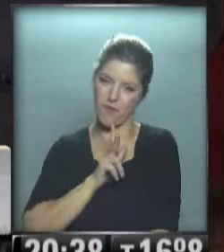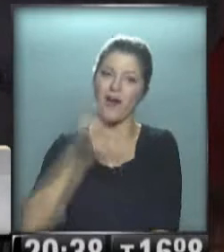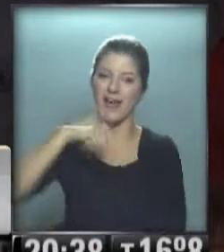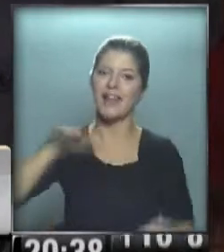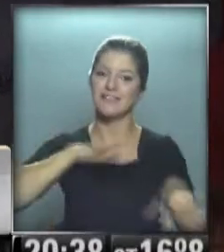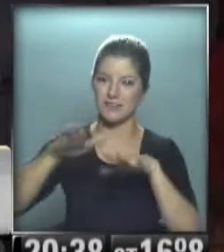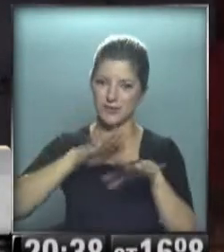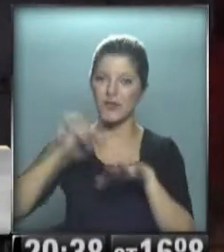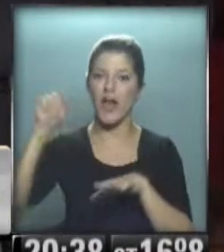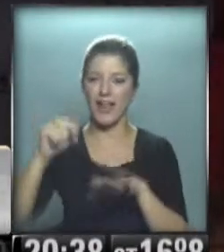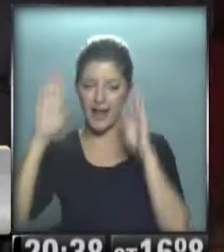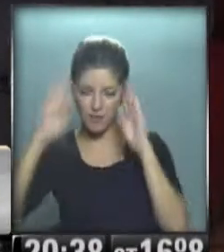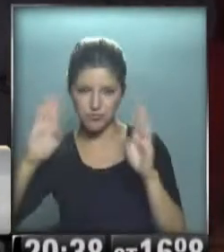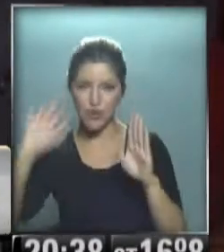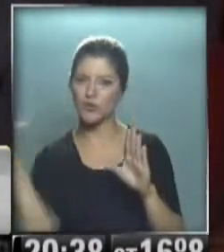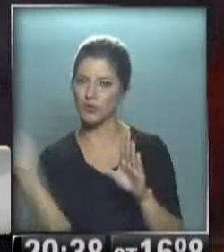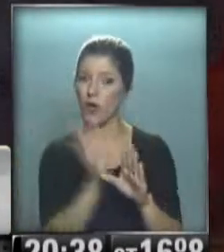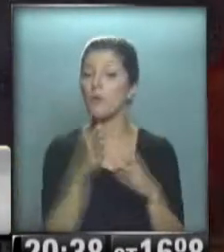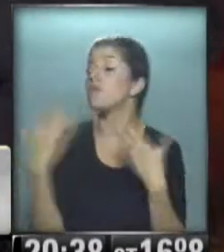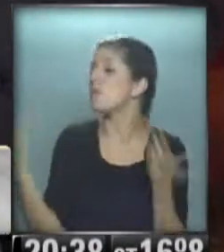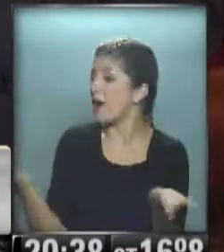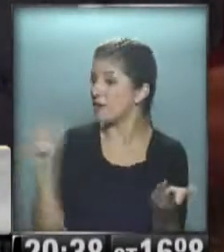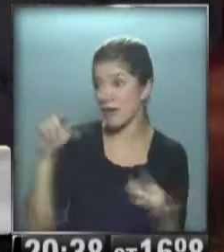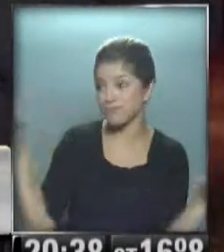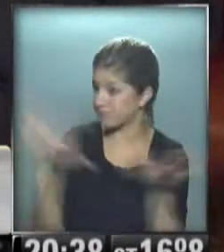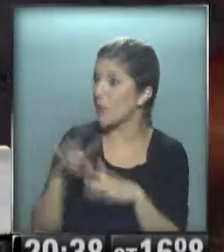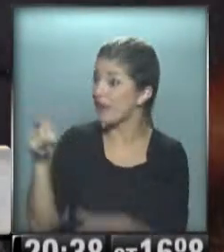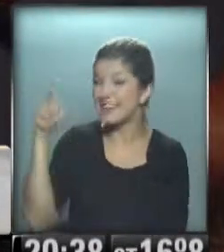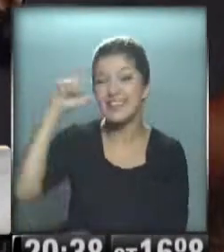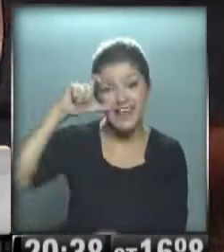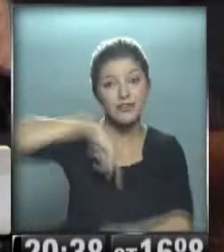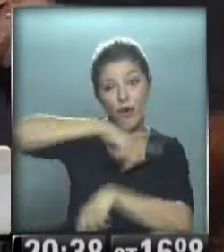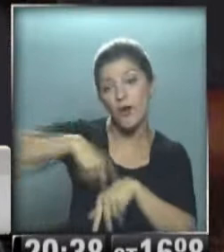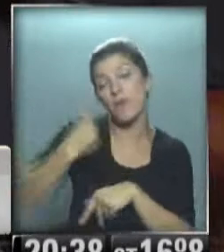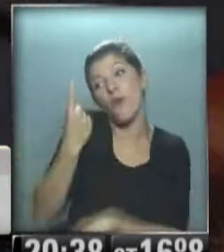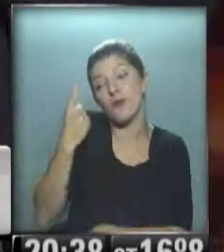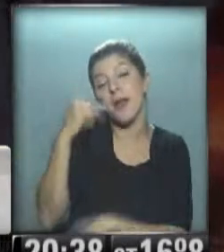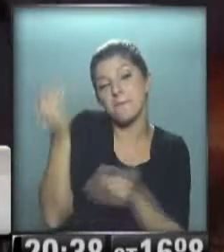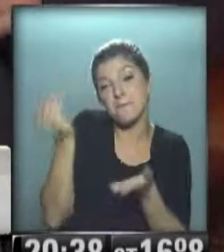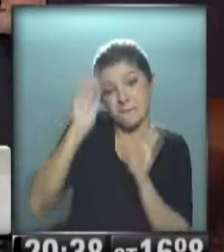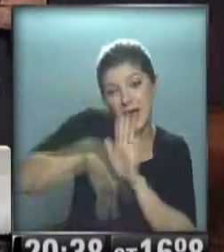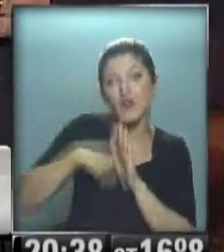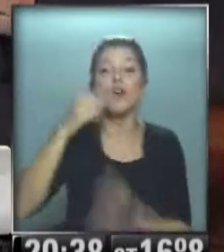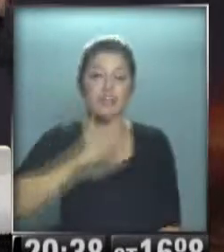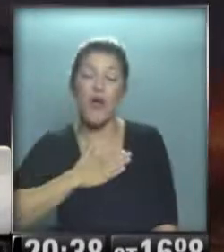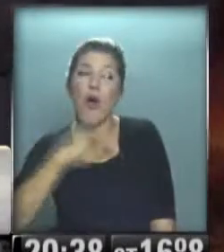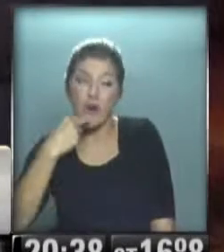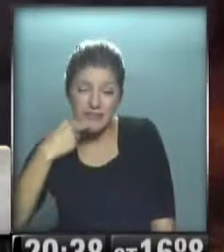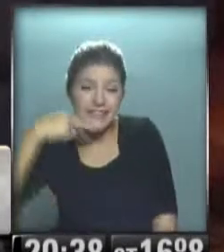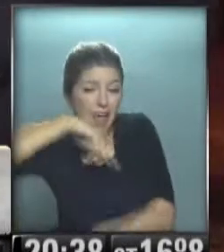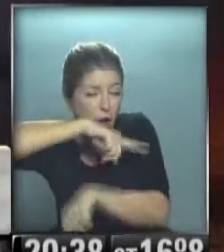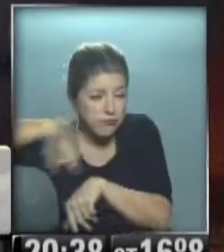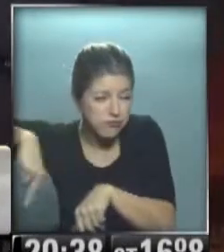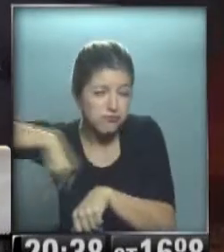aquí cubriendo toda la Copa del Mundo. Bueno, acertaste, me dijiste 10 por una hora. No se queje, yo le puse 11, casi 11.